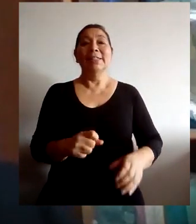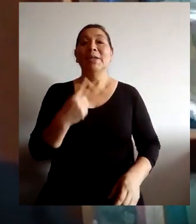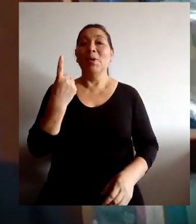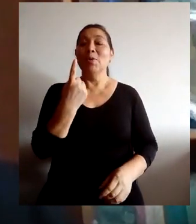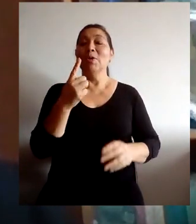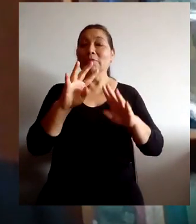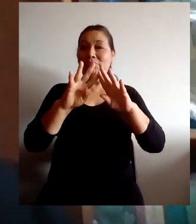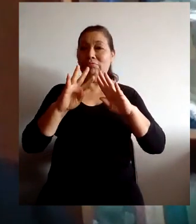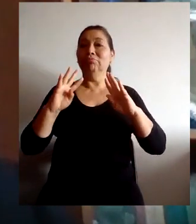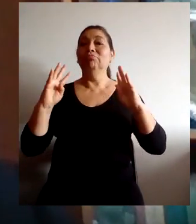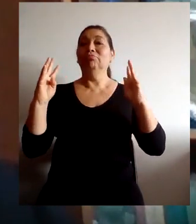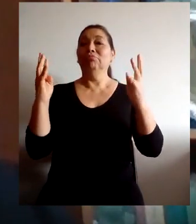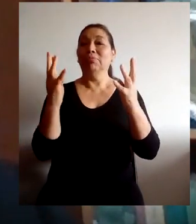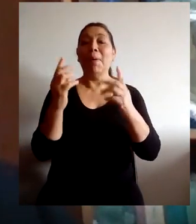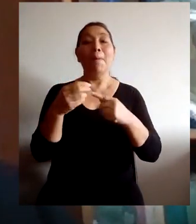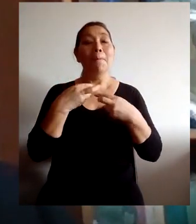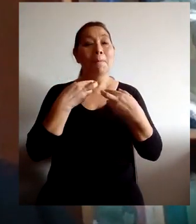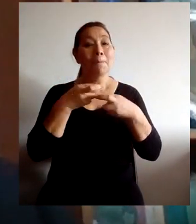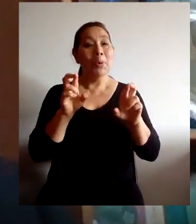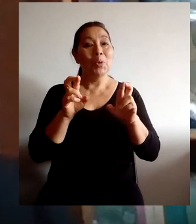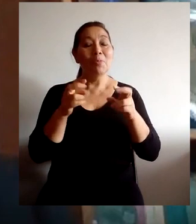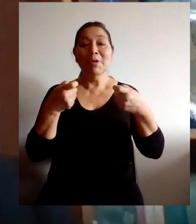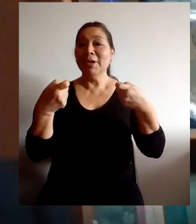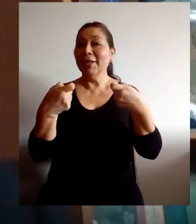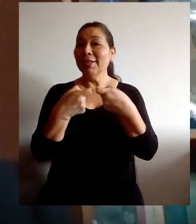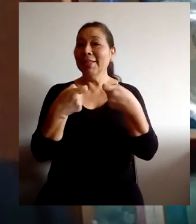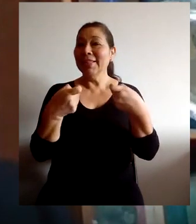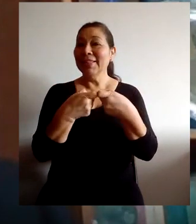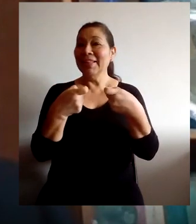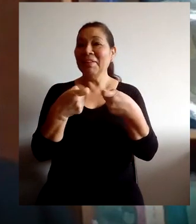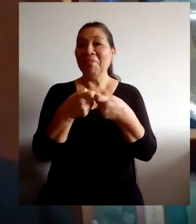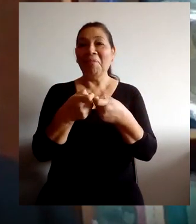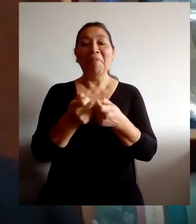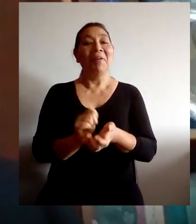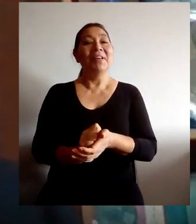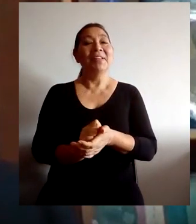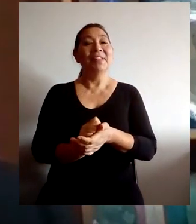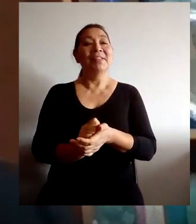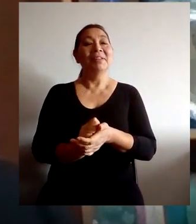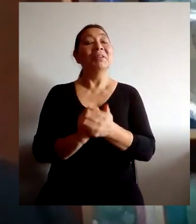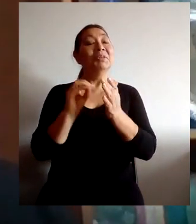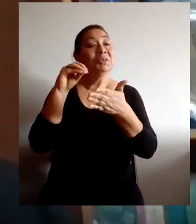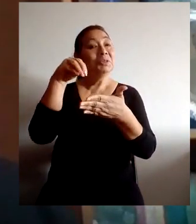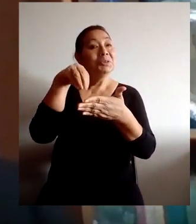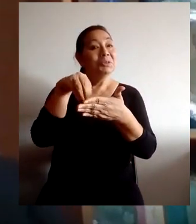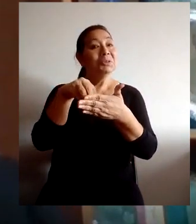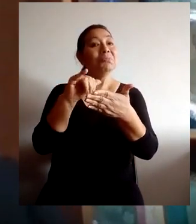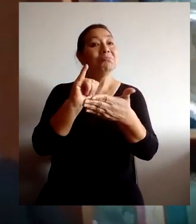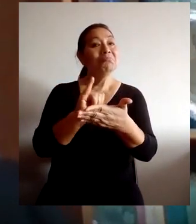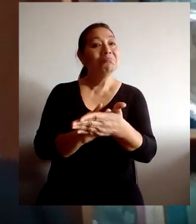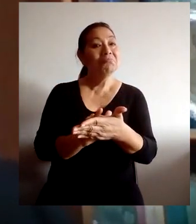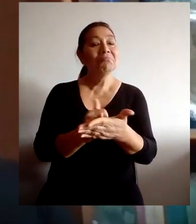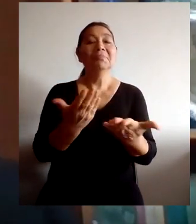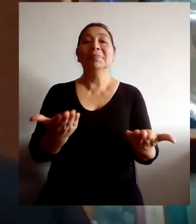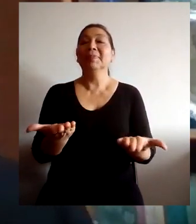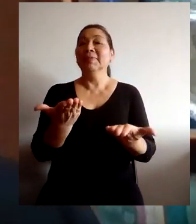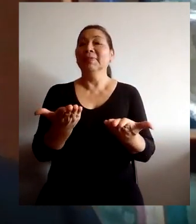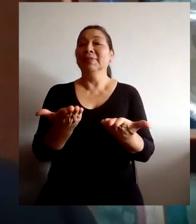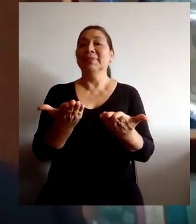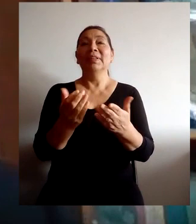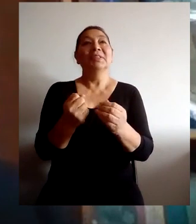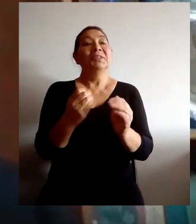las condiciones de excepción y de emergencia declaradas por